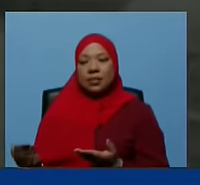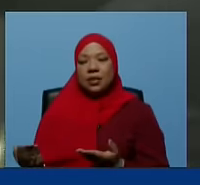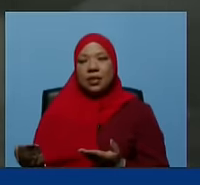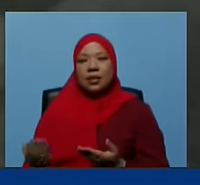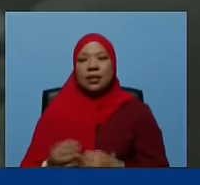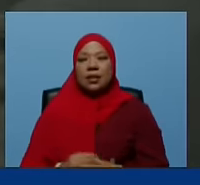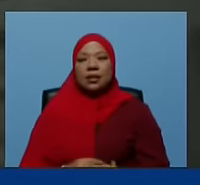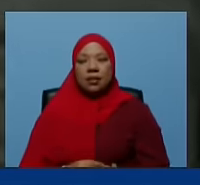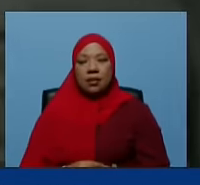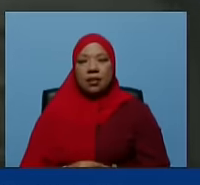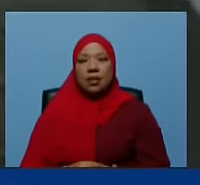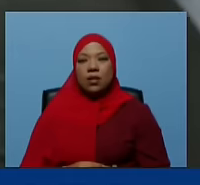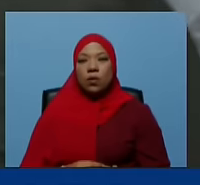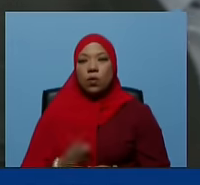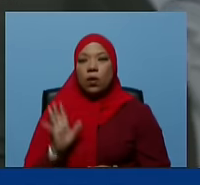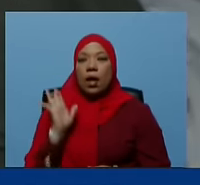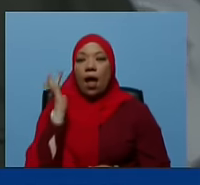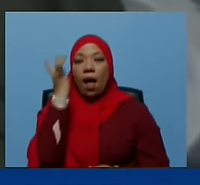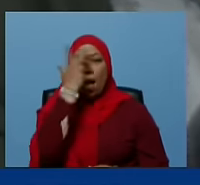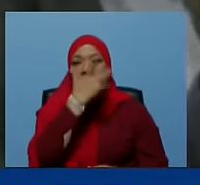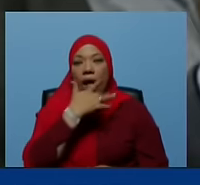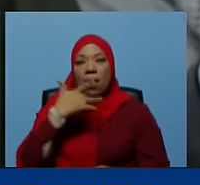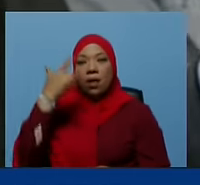hermano del África.